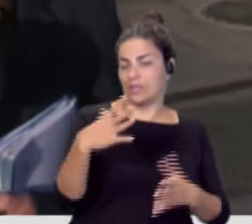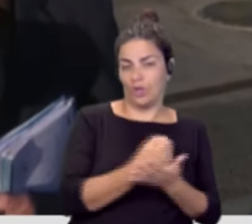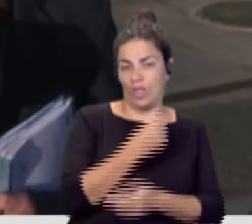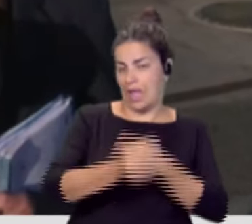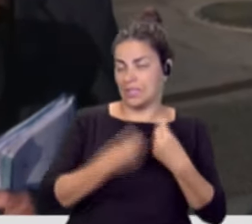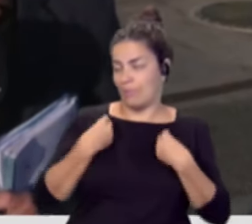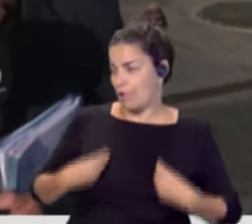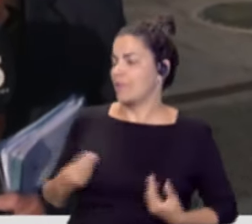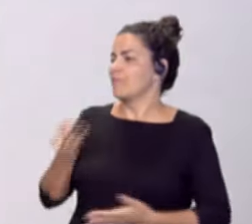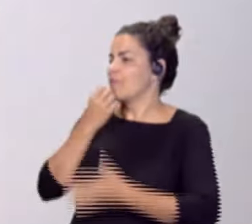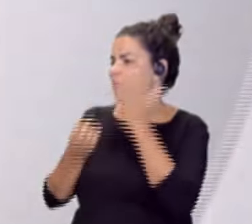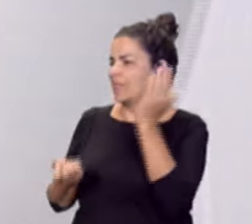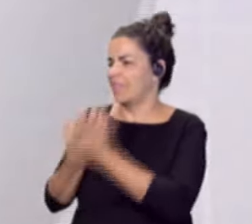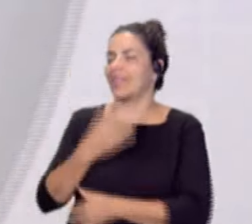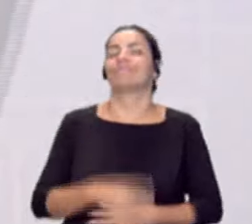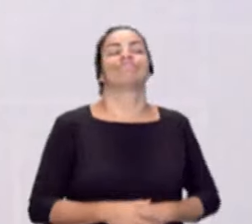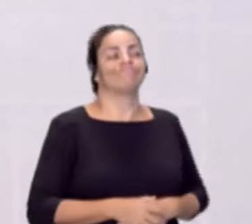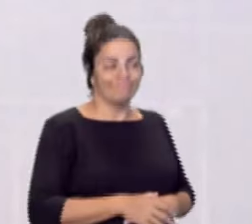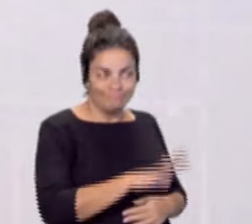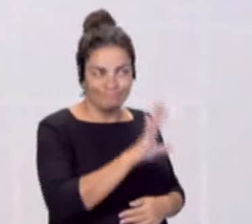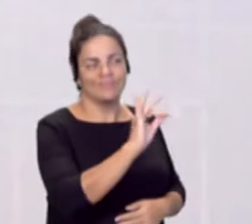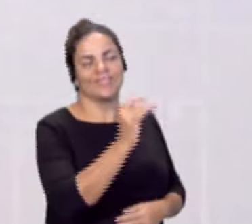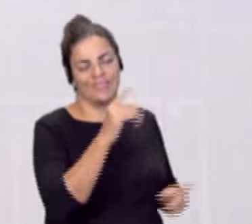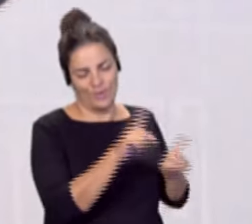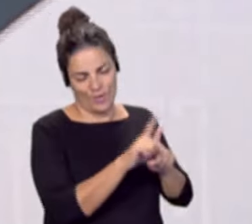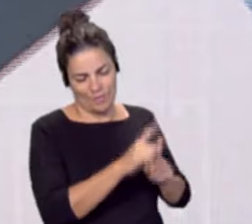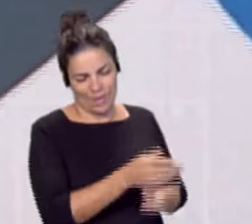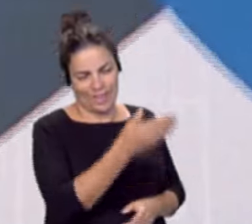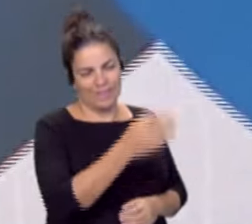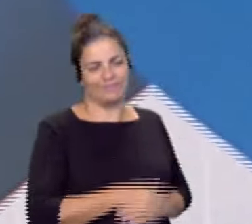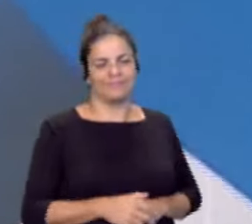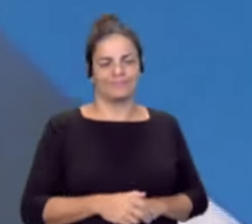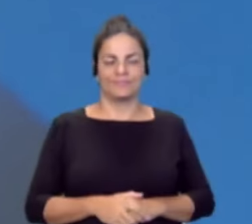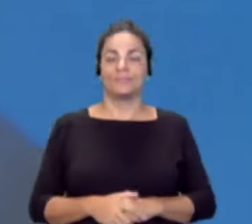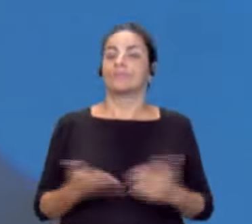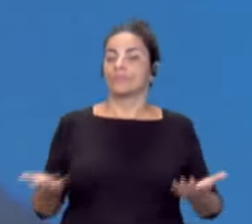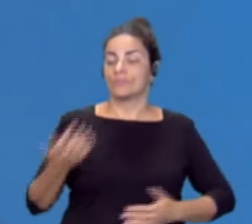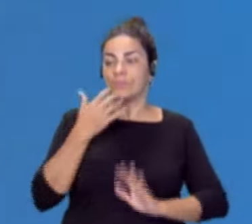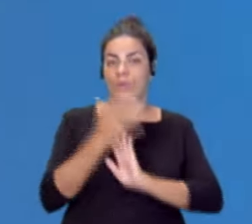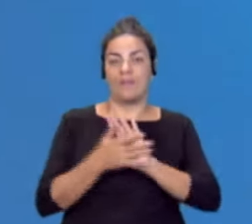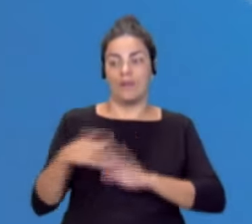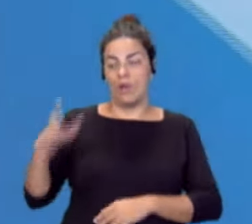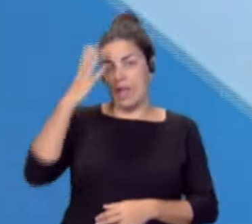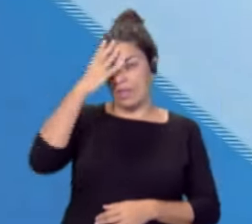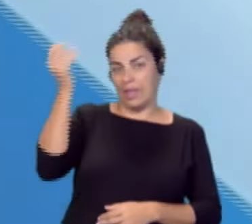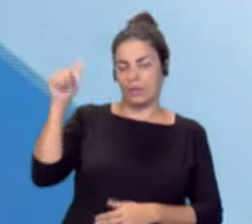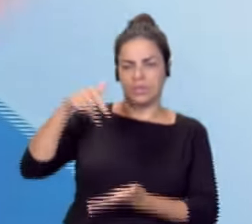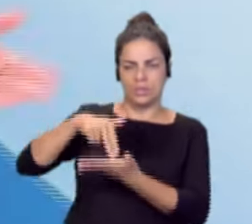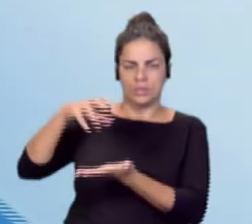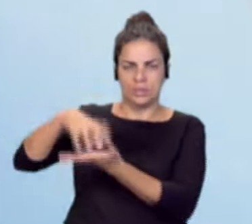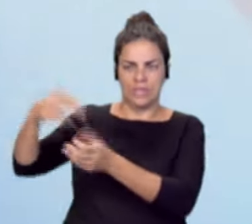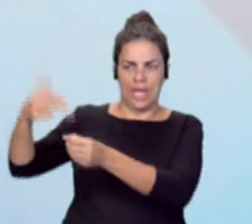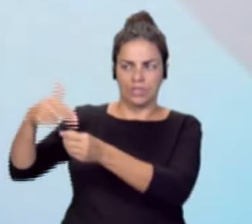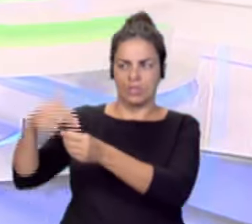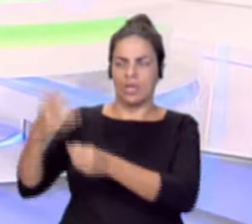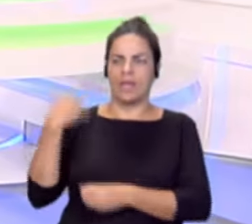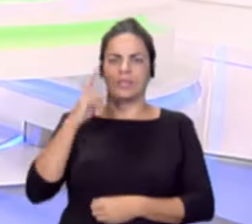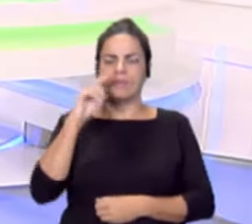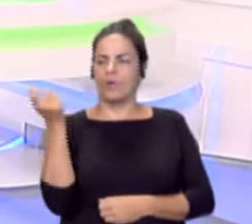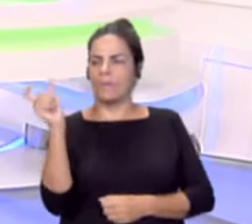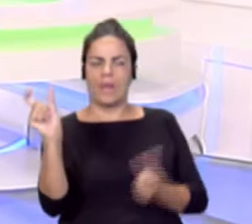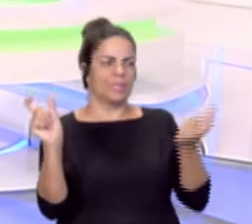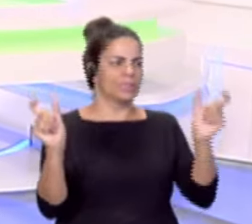Total. Igualmente. Bueno, pues sí, estamos hablando, por ejemplo, en Lanzarote, nos hemos ido a una gasolinera, hemos visto antes comparando los precios con